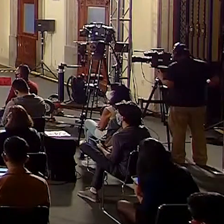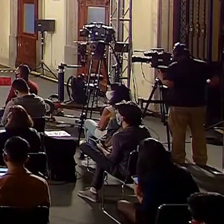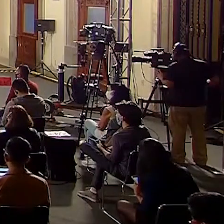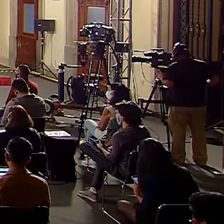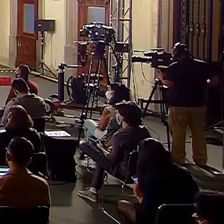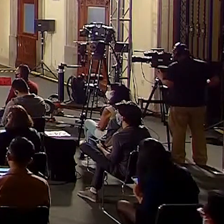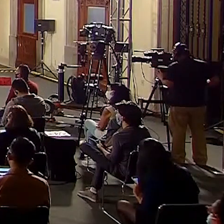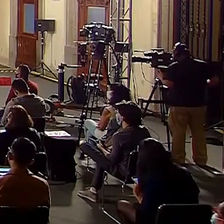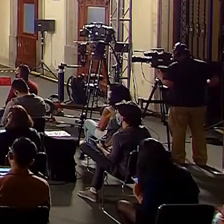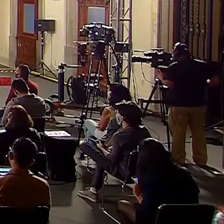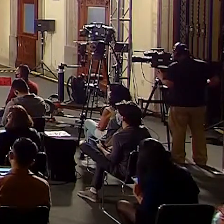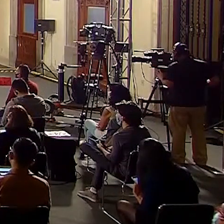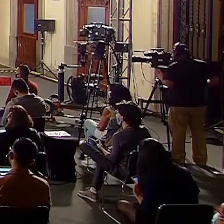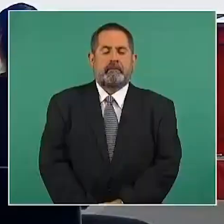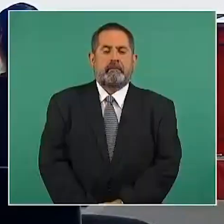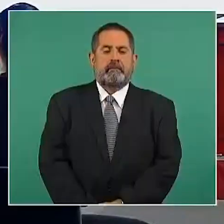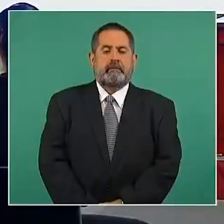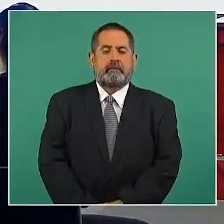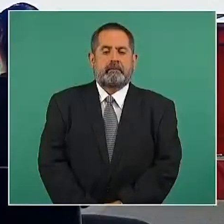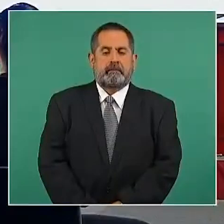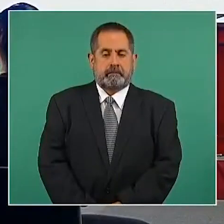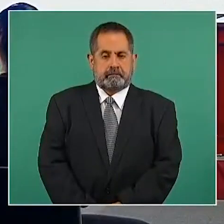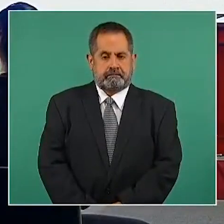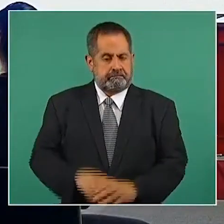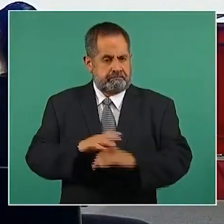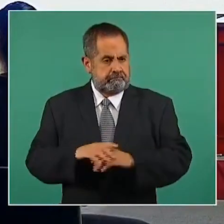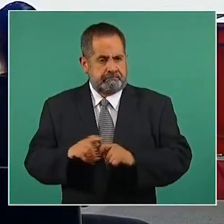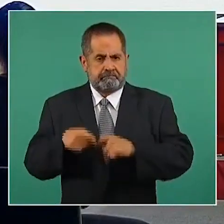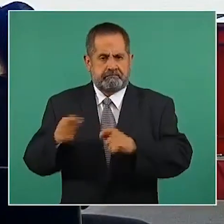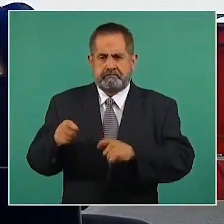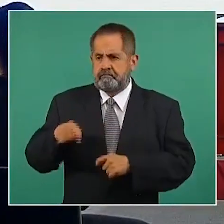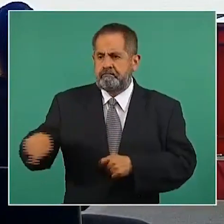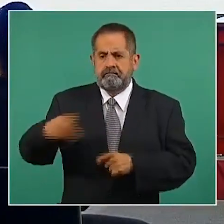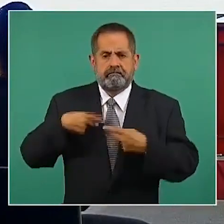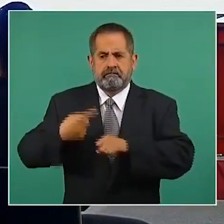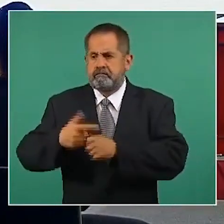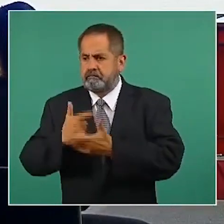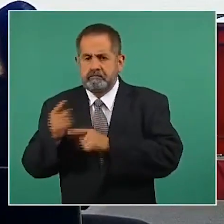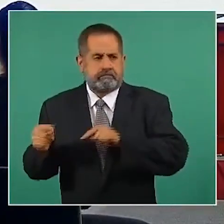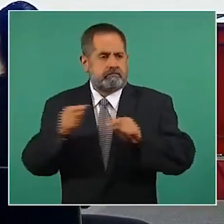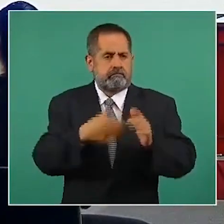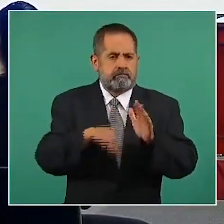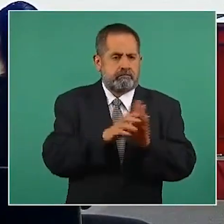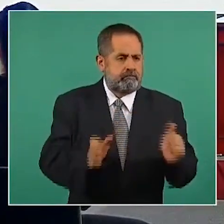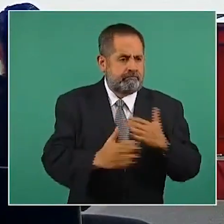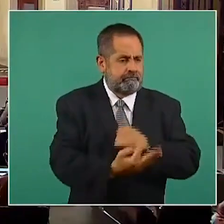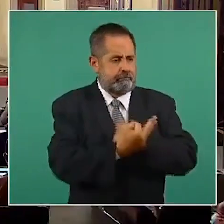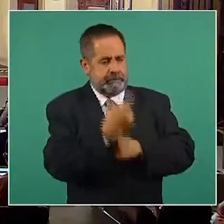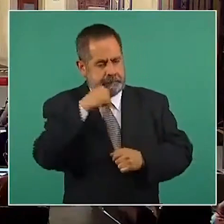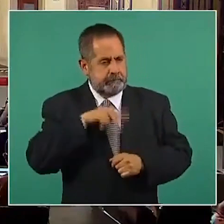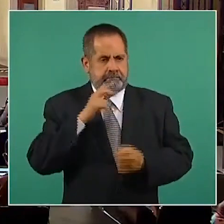capacidad instalada para garantizar una cama para el internamiento de los pacientes y con un ventilador también para el manejo de los mismos. Muchísimas gracias. Es